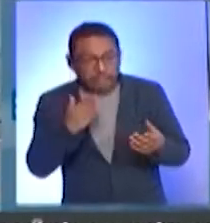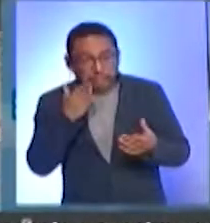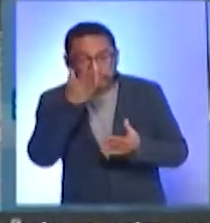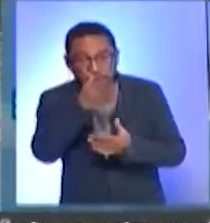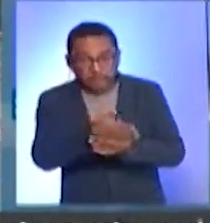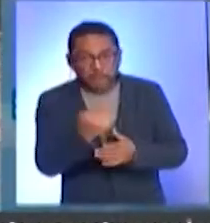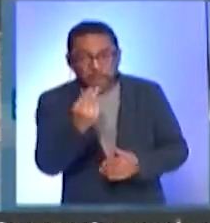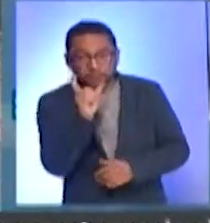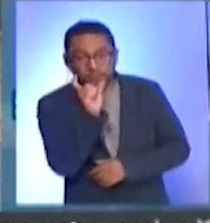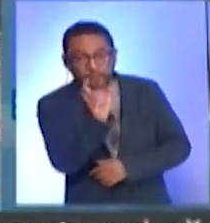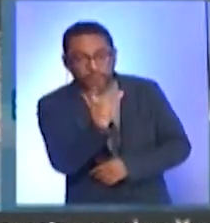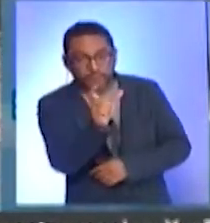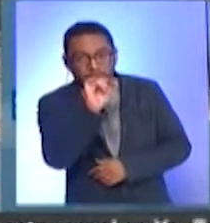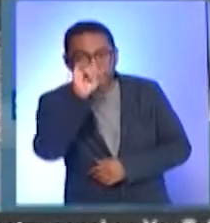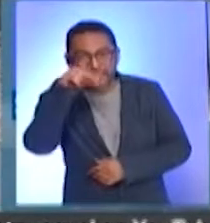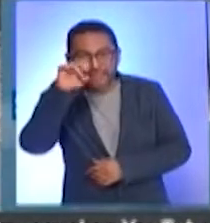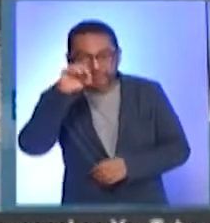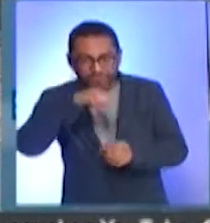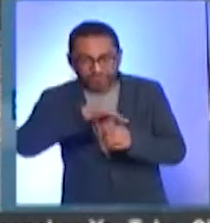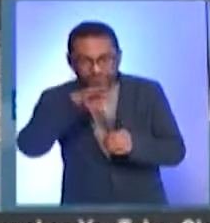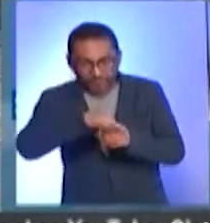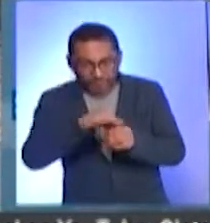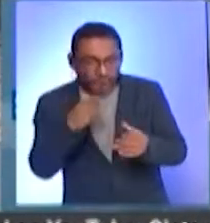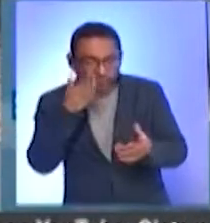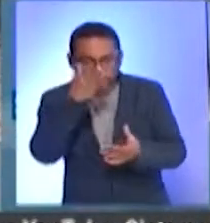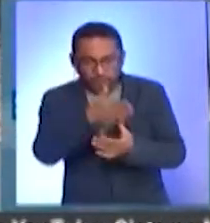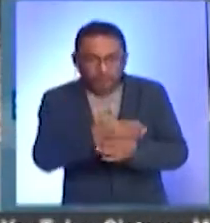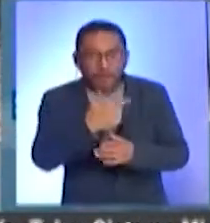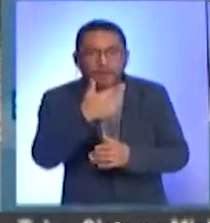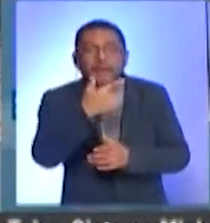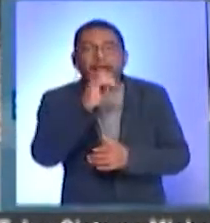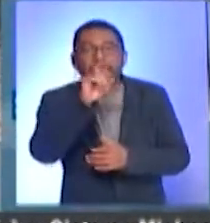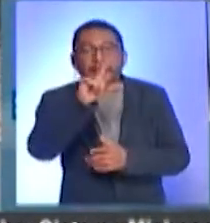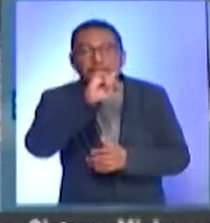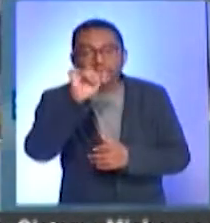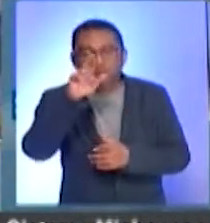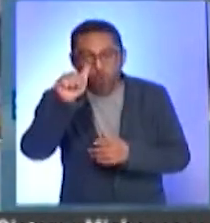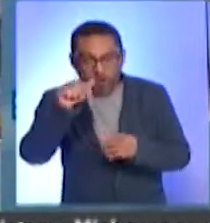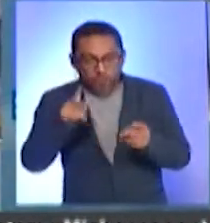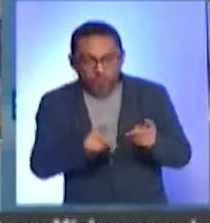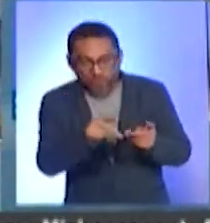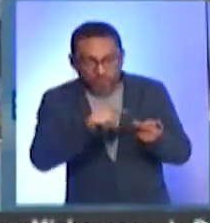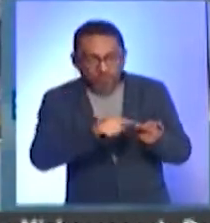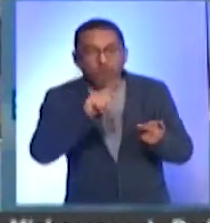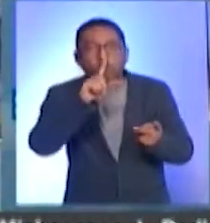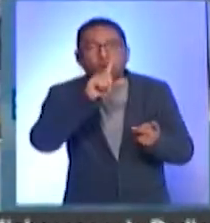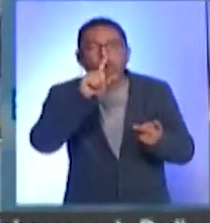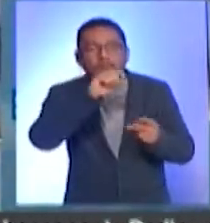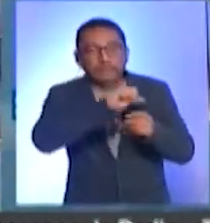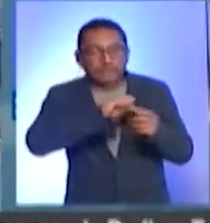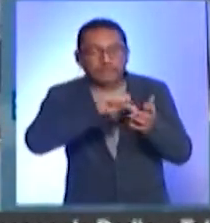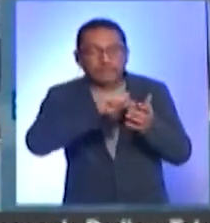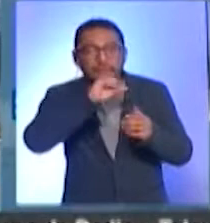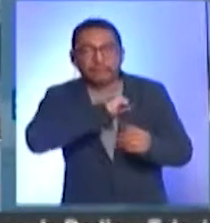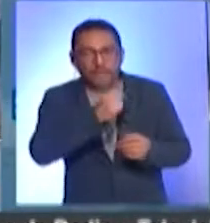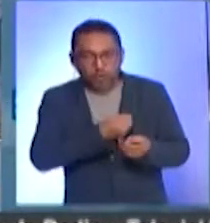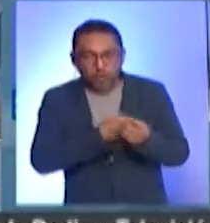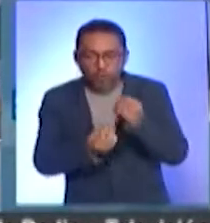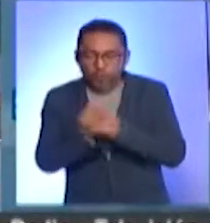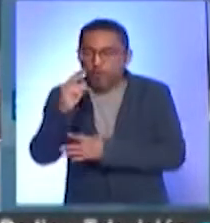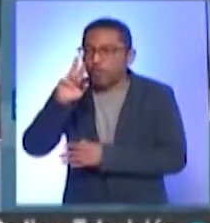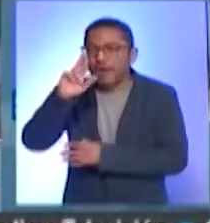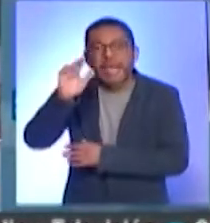identificación oficial a los siguientes puntos gabriel zamora centro de salud de lombardía nuevo urecho salón ejidal